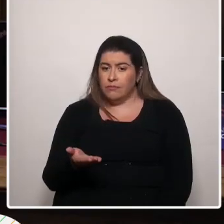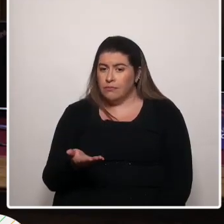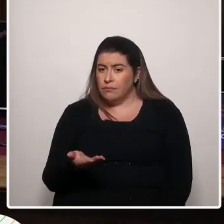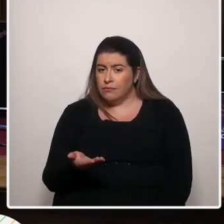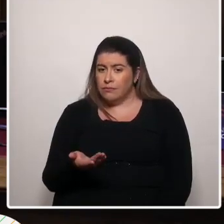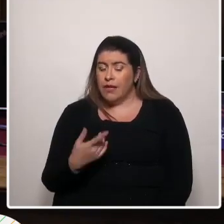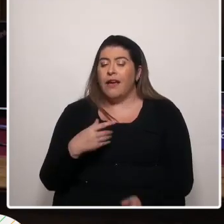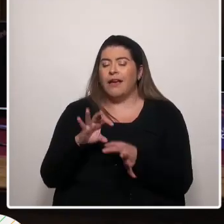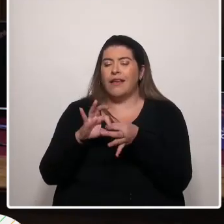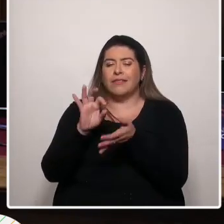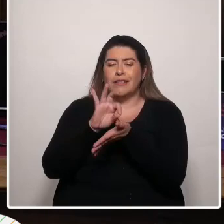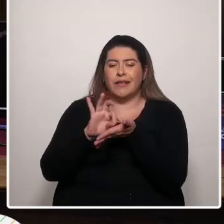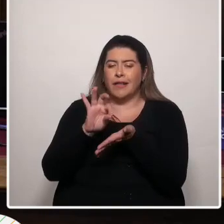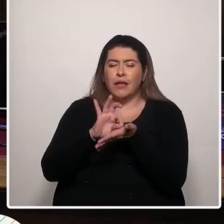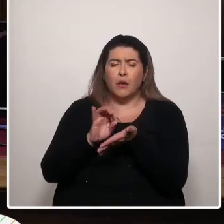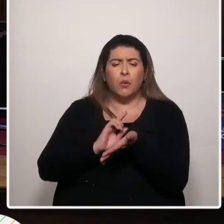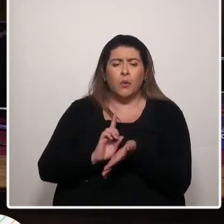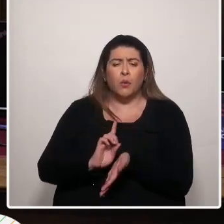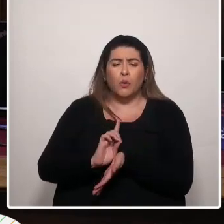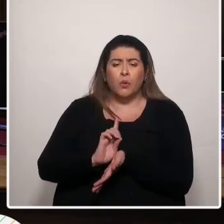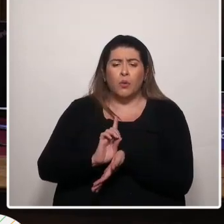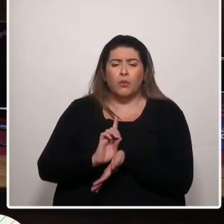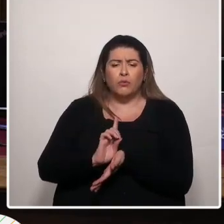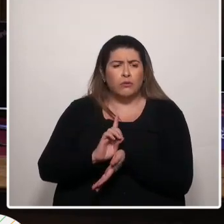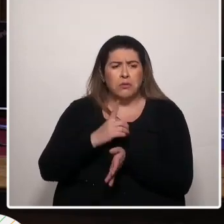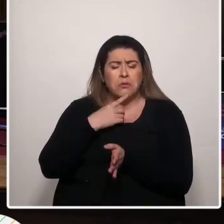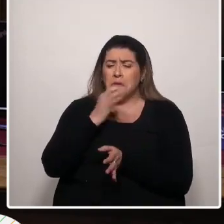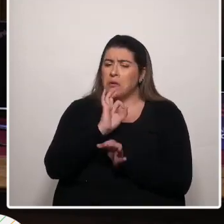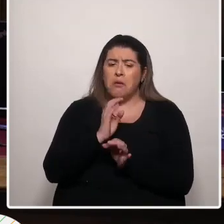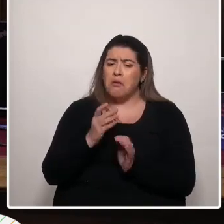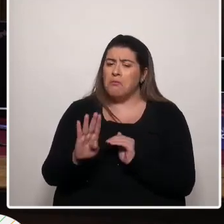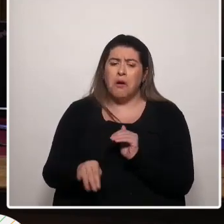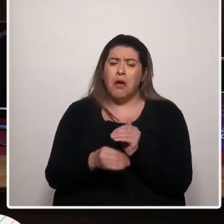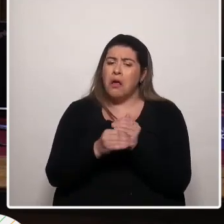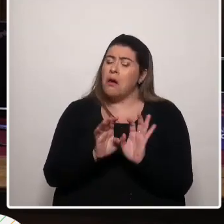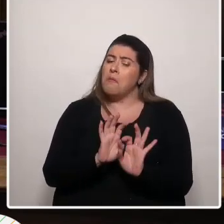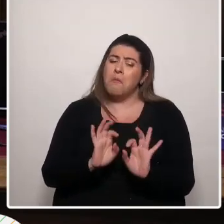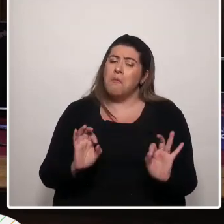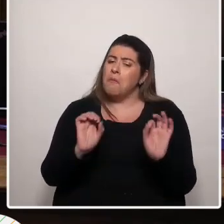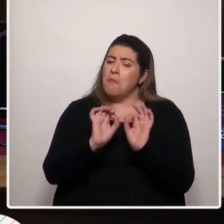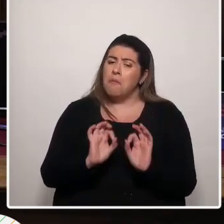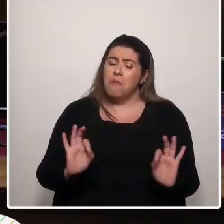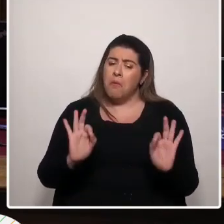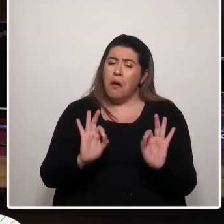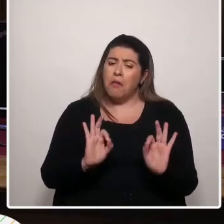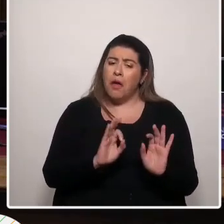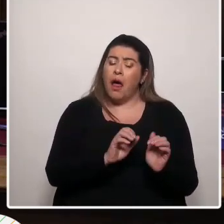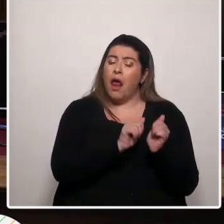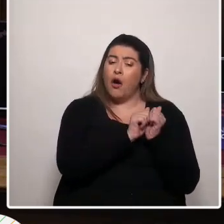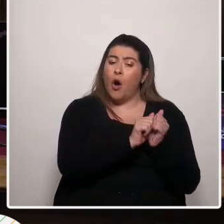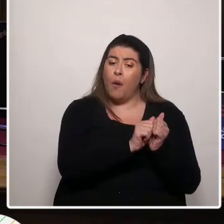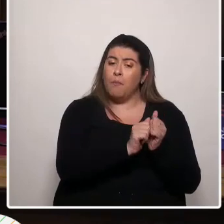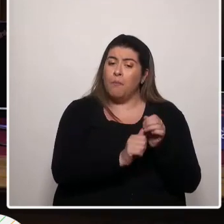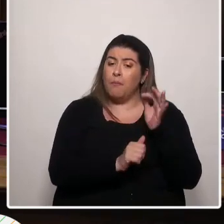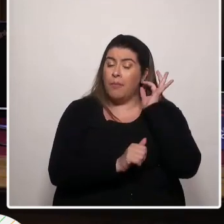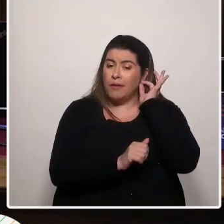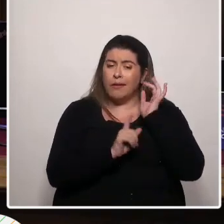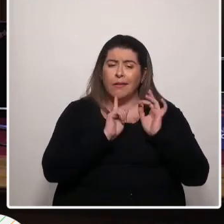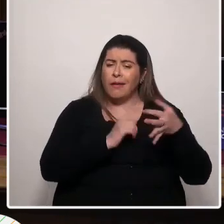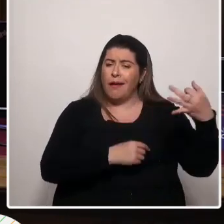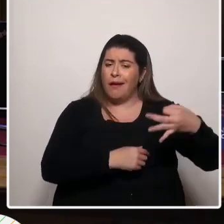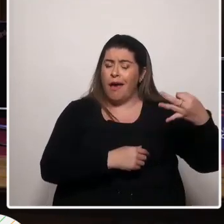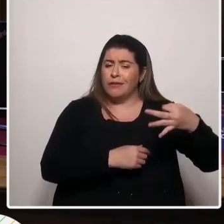Gracias, señor secretario. No, creo que no tengo nada que agregar. Creo que la compañera convencional tiene toda la razón, pero me